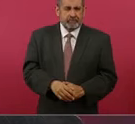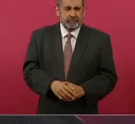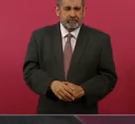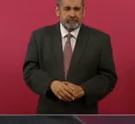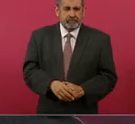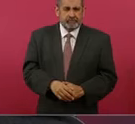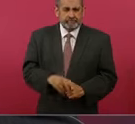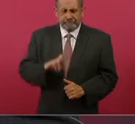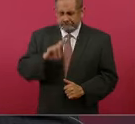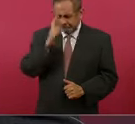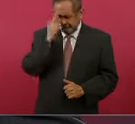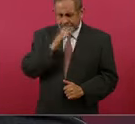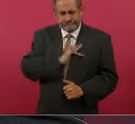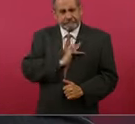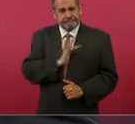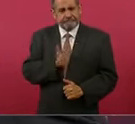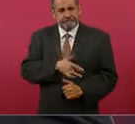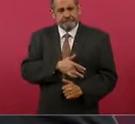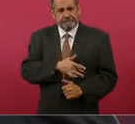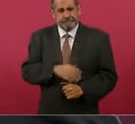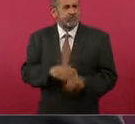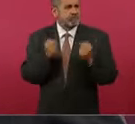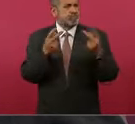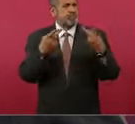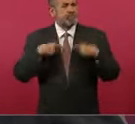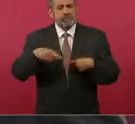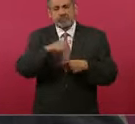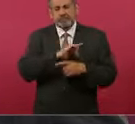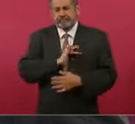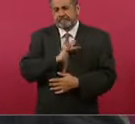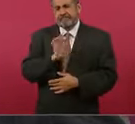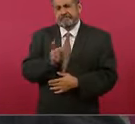y aquí lo recordamos, y mucha gente, ¿no?,